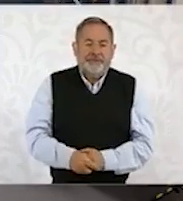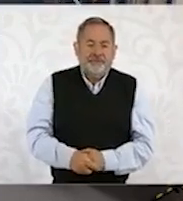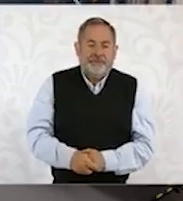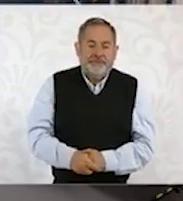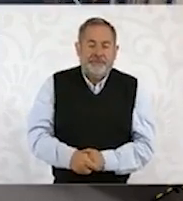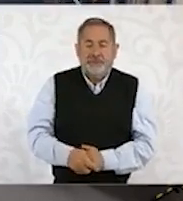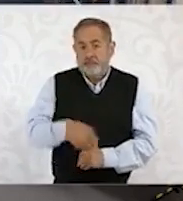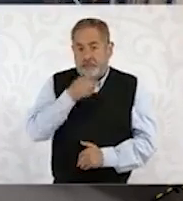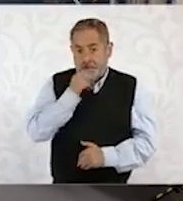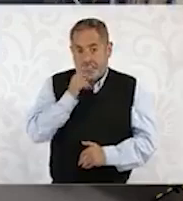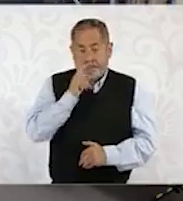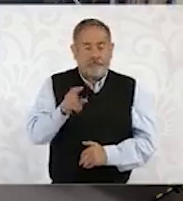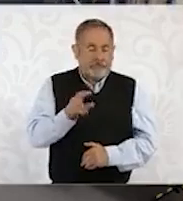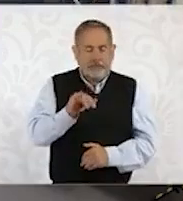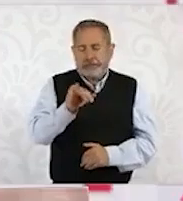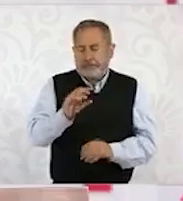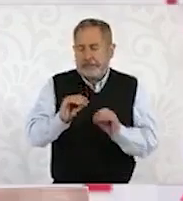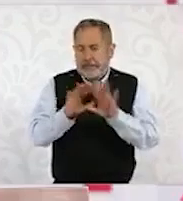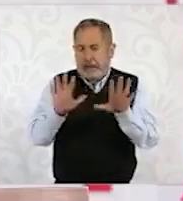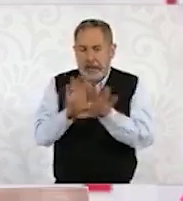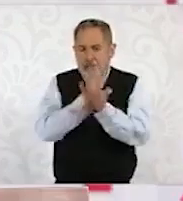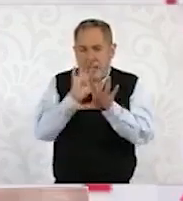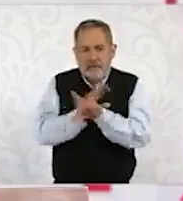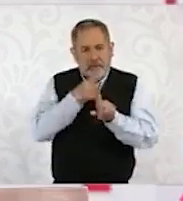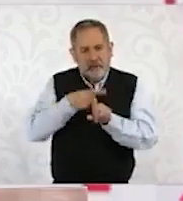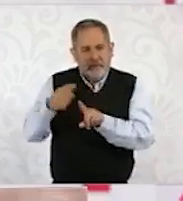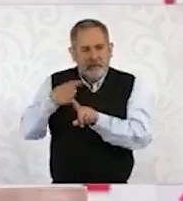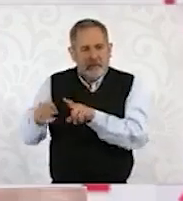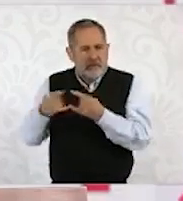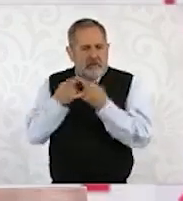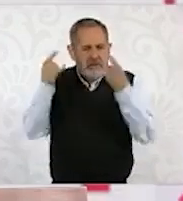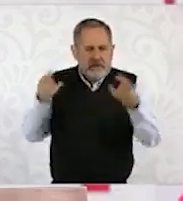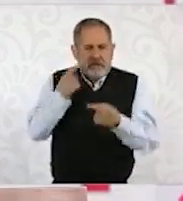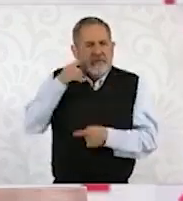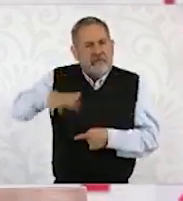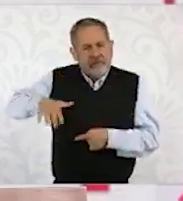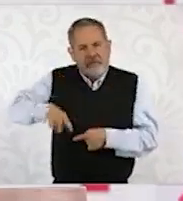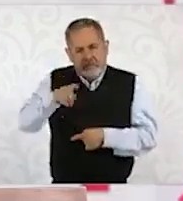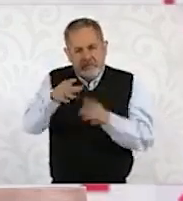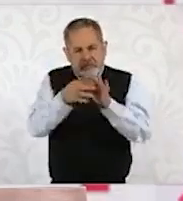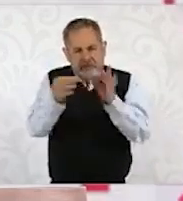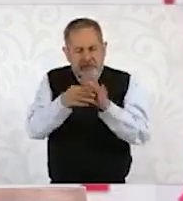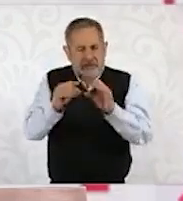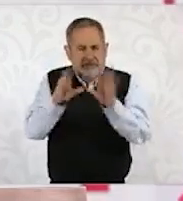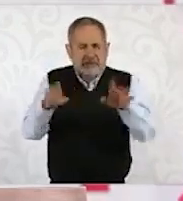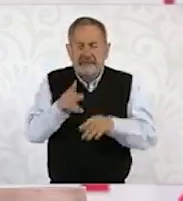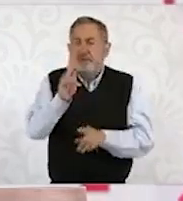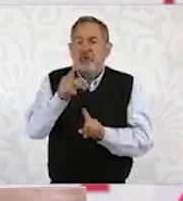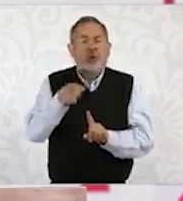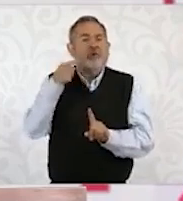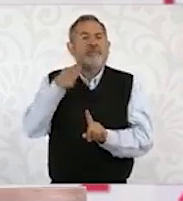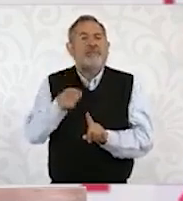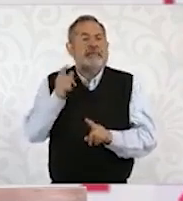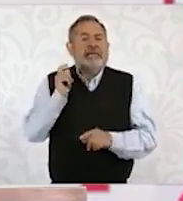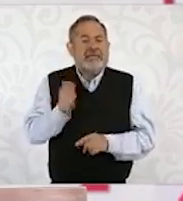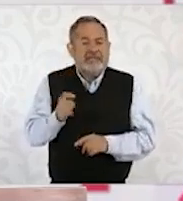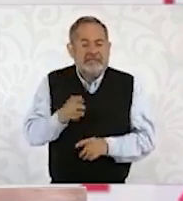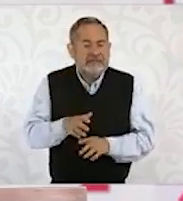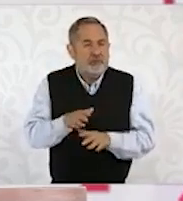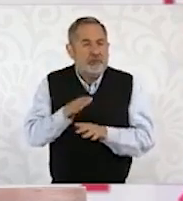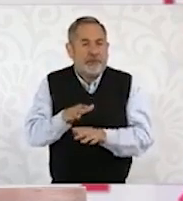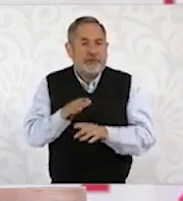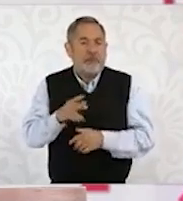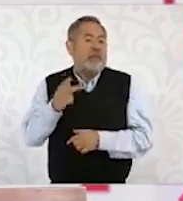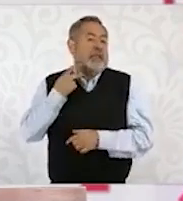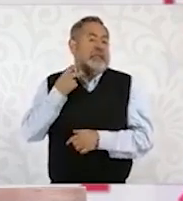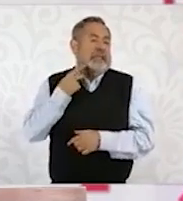Sin duda ha venido cambiando la migración de acuerdo a como tú lo vienes manejando, y tiene que ver mucho con la política